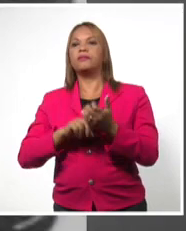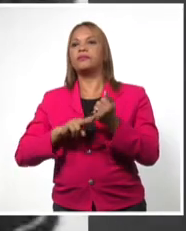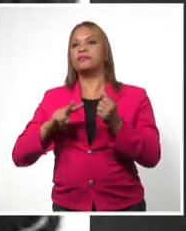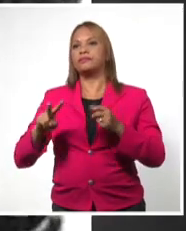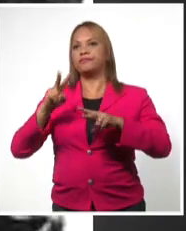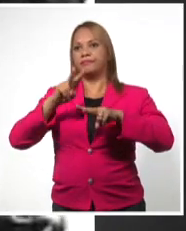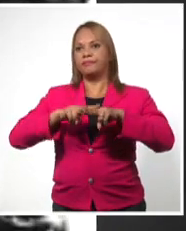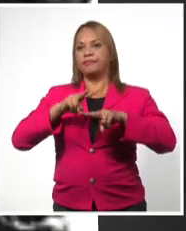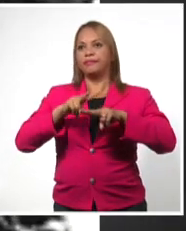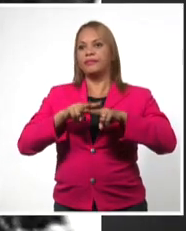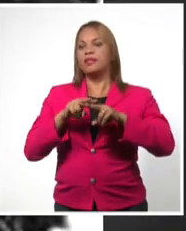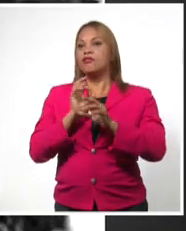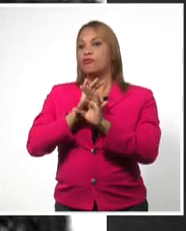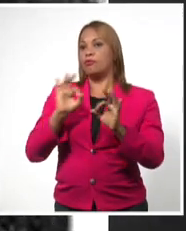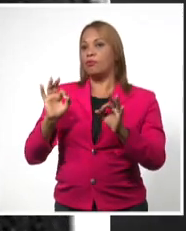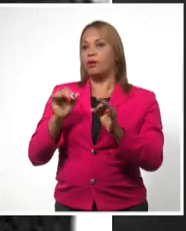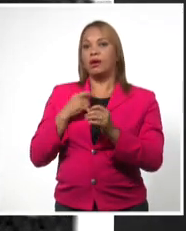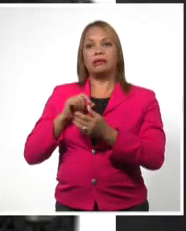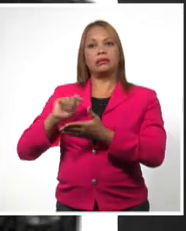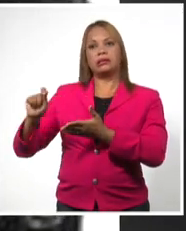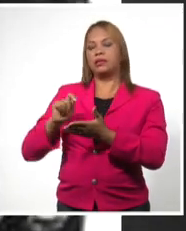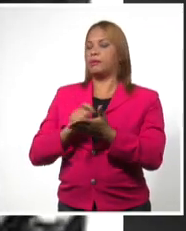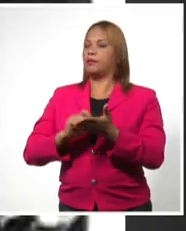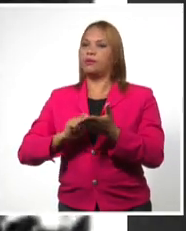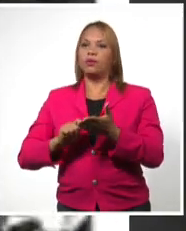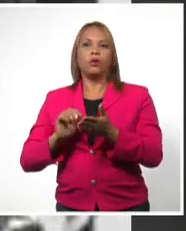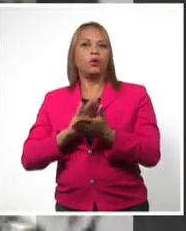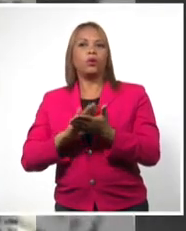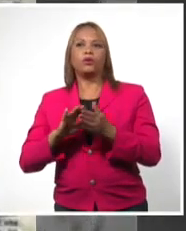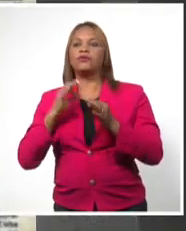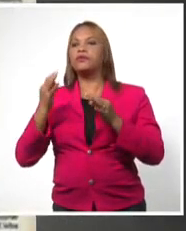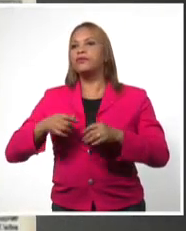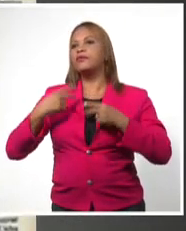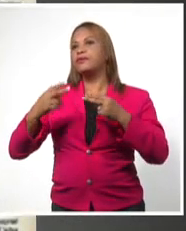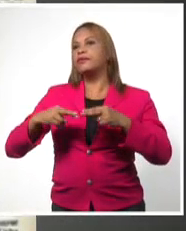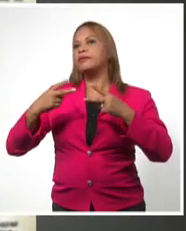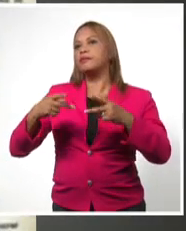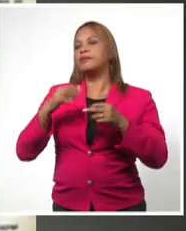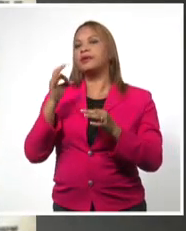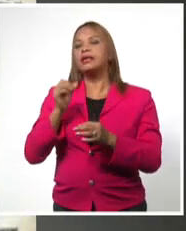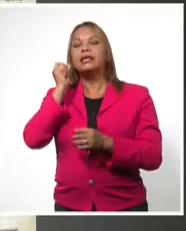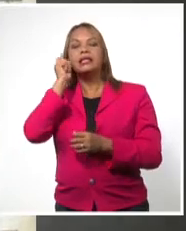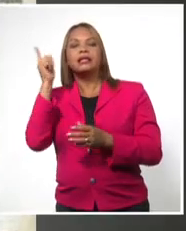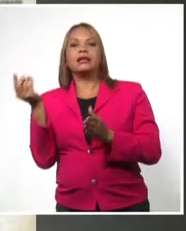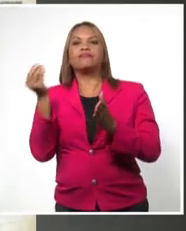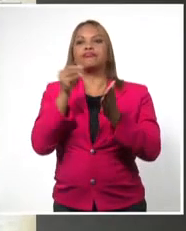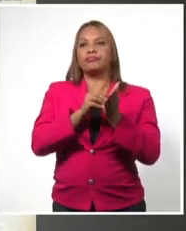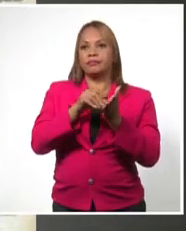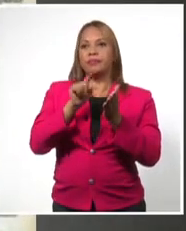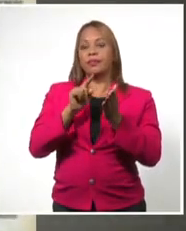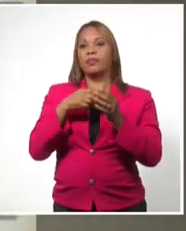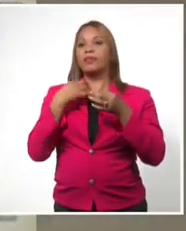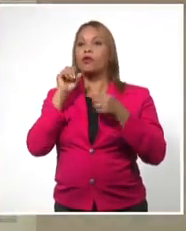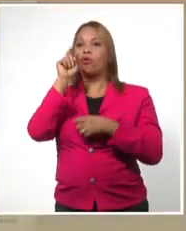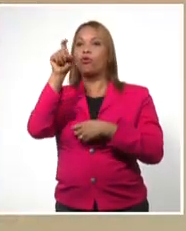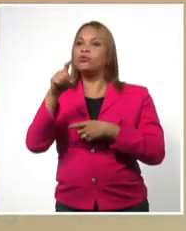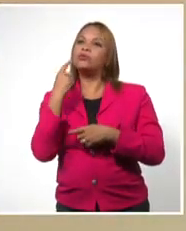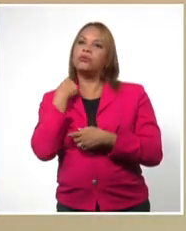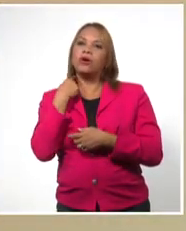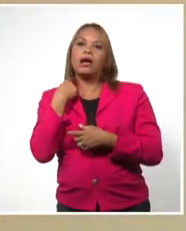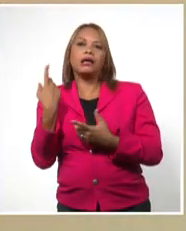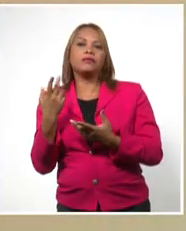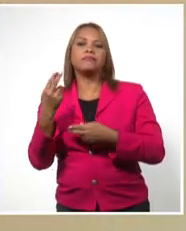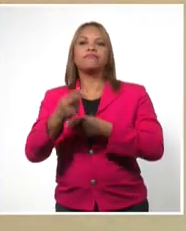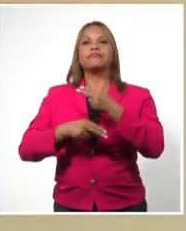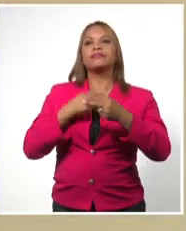Habana. Nunca dejó de escribir. Se dice que no pasaba un día sin que plasmara alguna idea en el papel. Sus últimos años los dedicó a